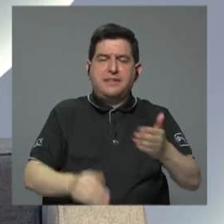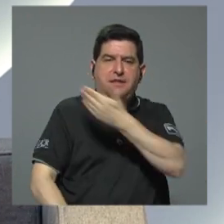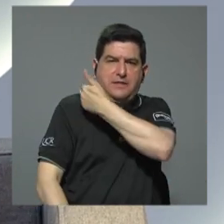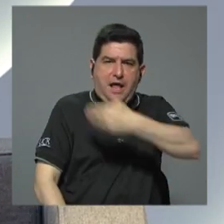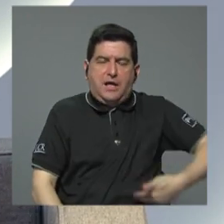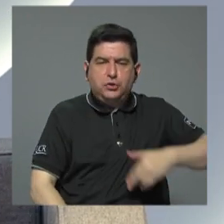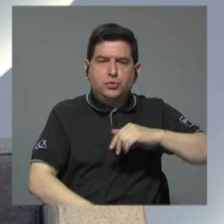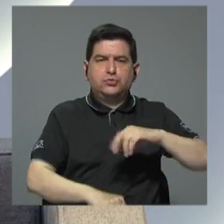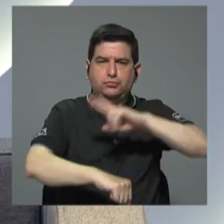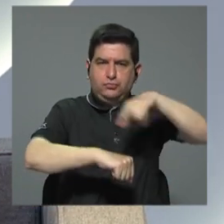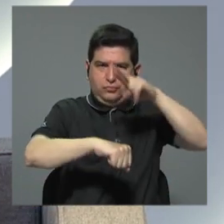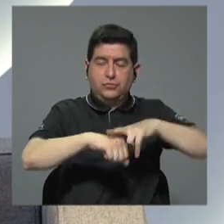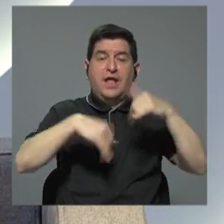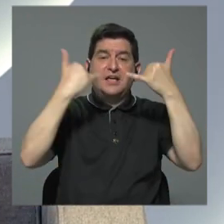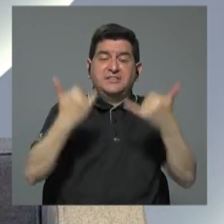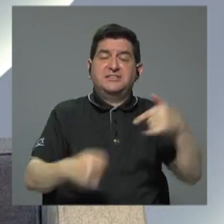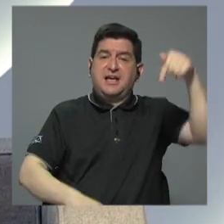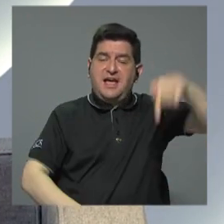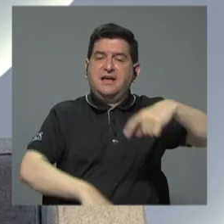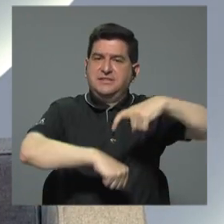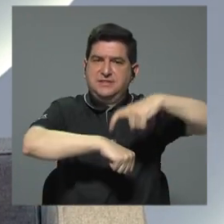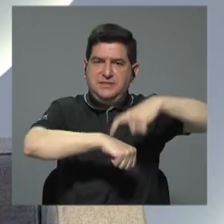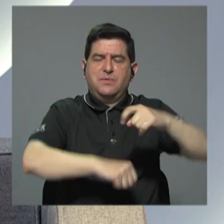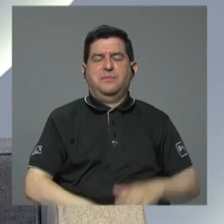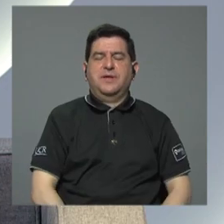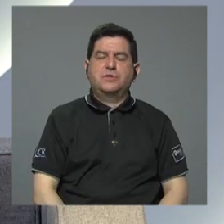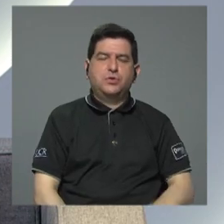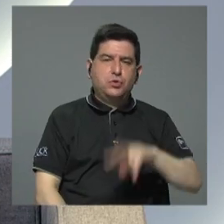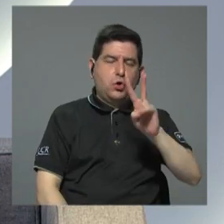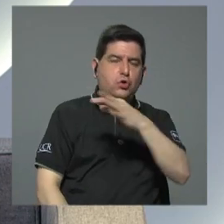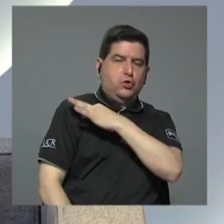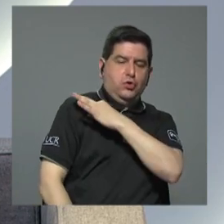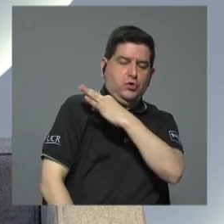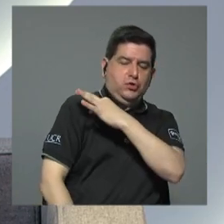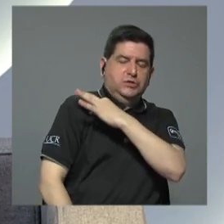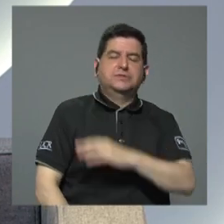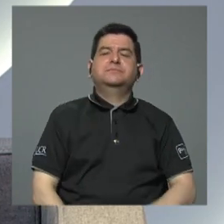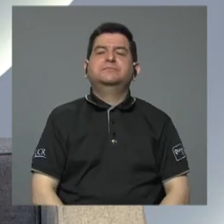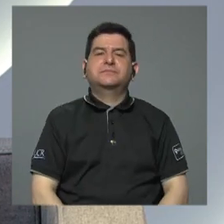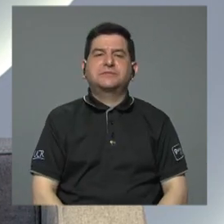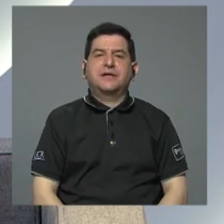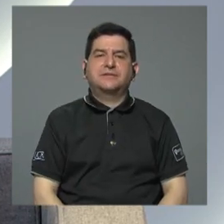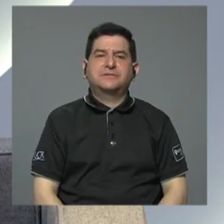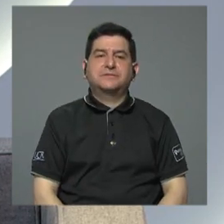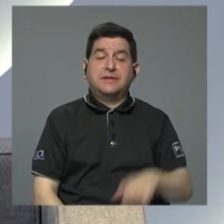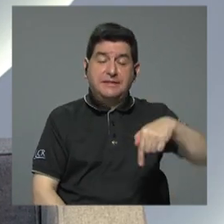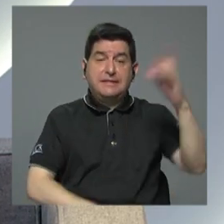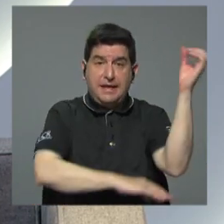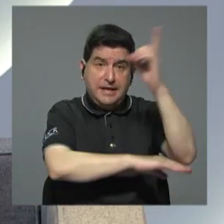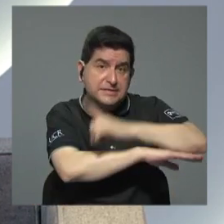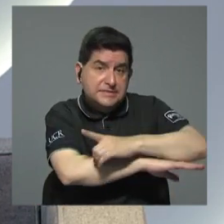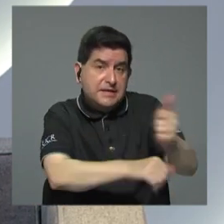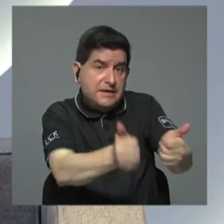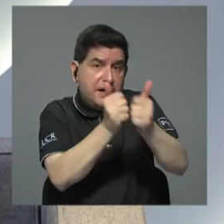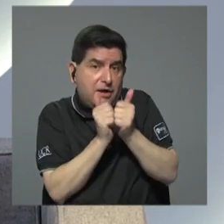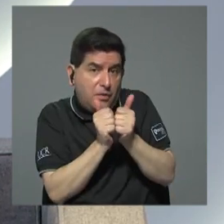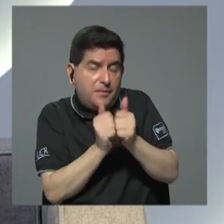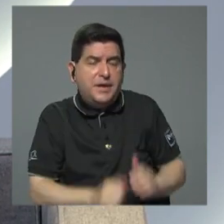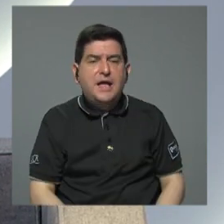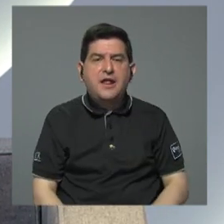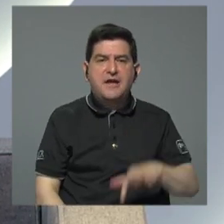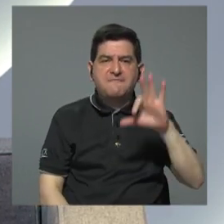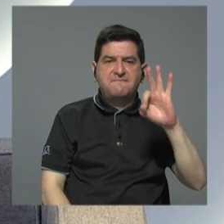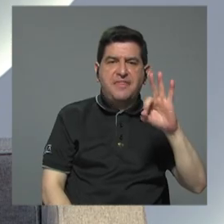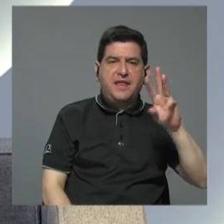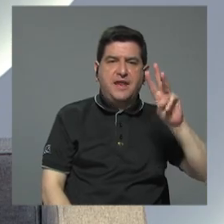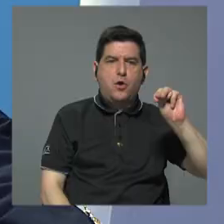de la República. Pero bueno, ya están con nosotros nuestros dos invitados de hoy. Nos acompaña don